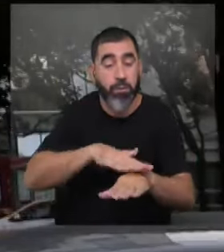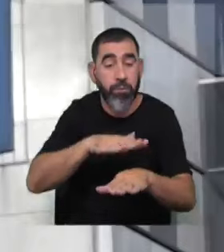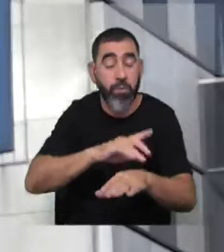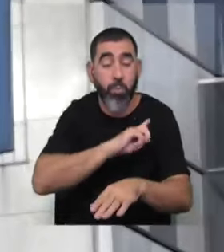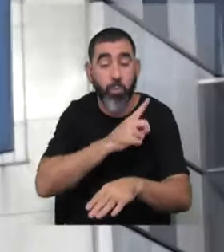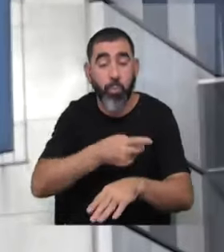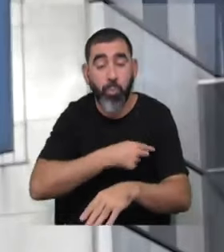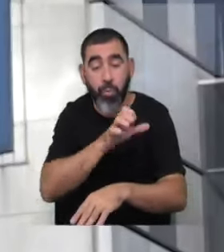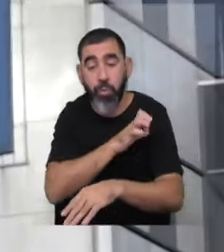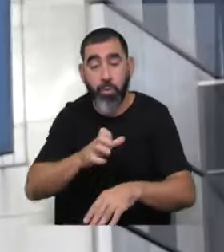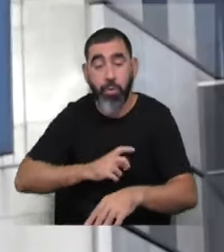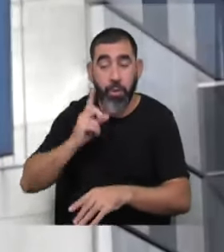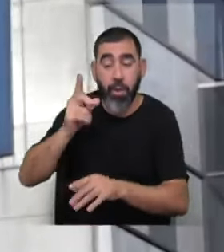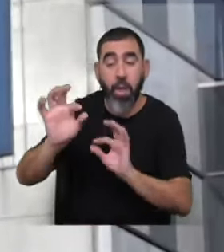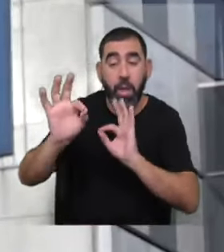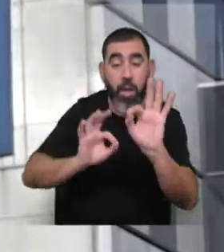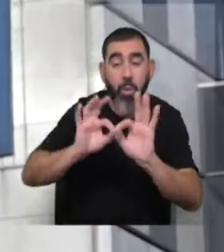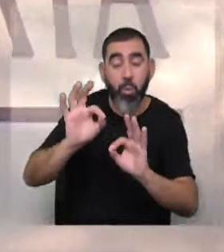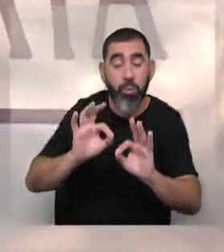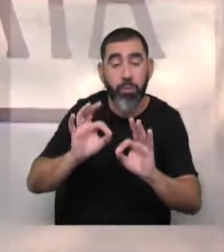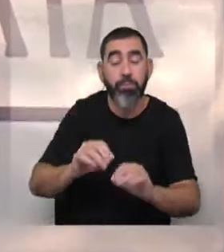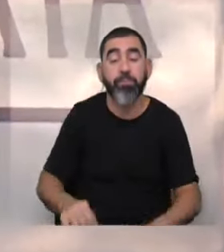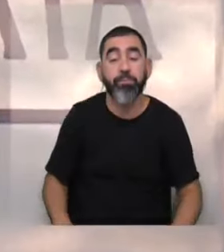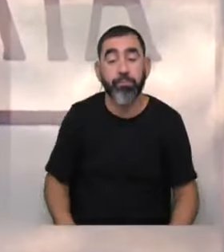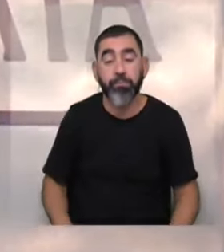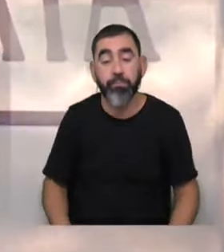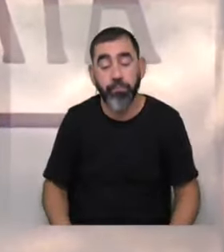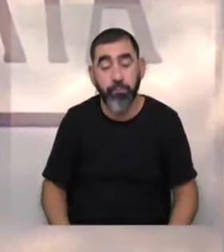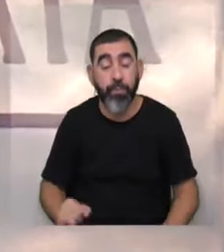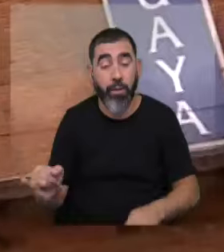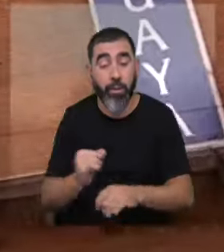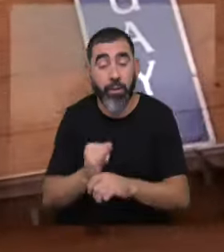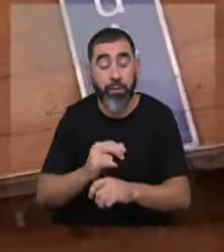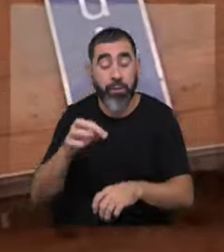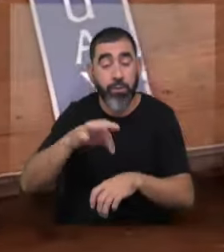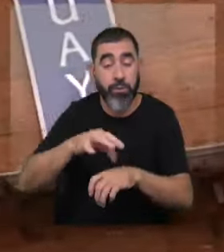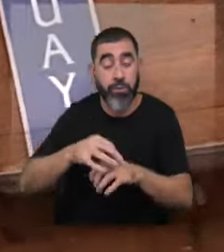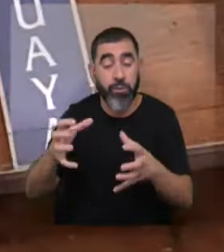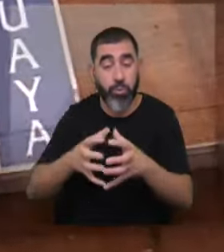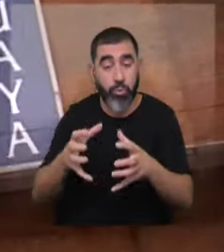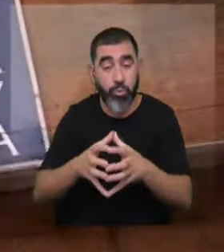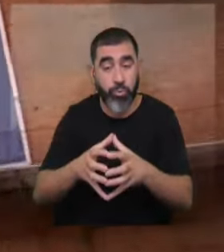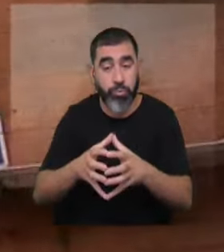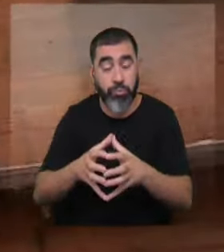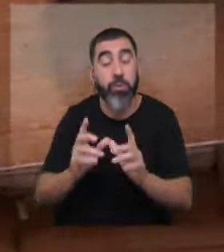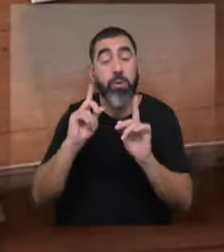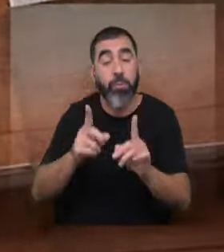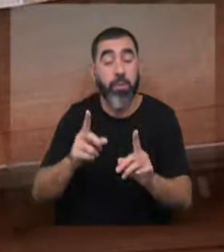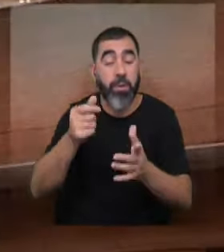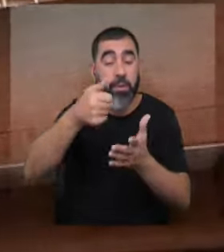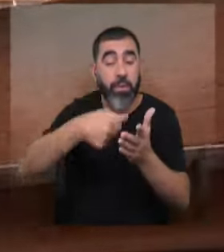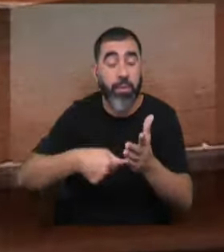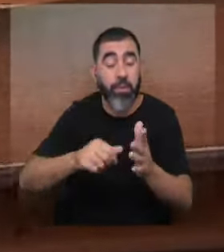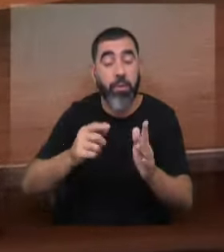Poder Ejecutivo disponga el ajuste de las tasas moderadoras a las instituciones de asistencia médica colectiva, a la que se sumará el timbre